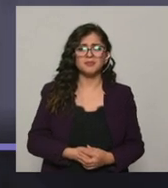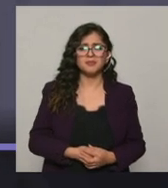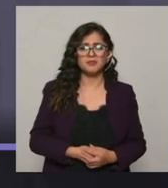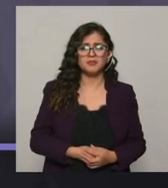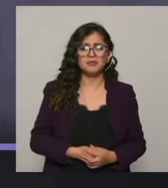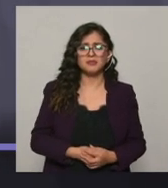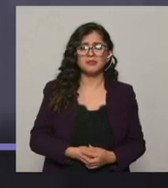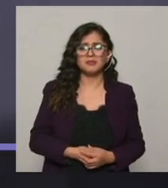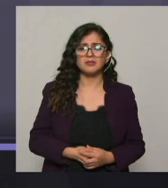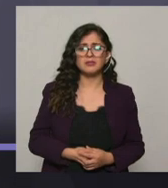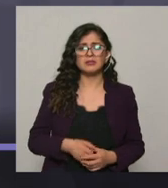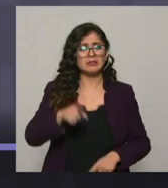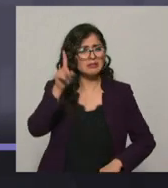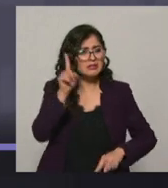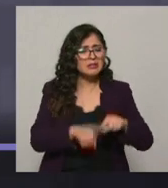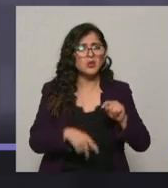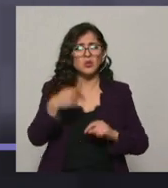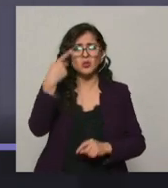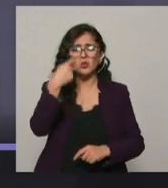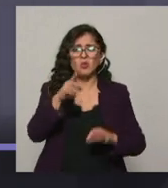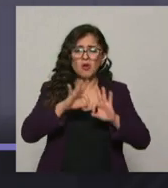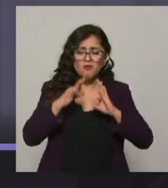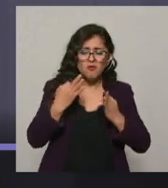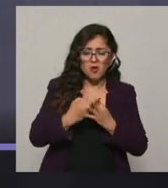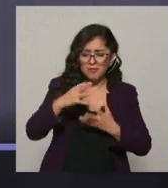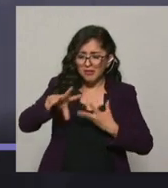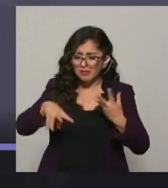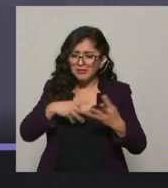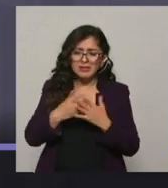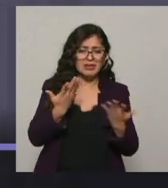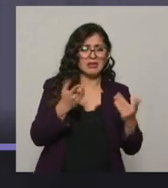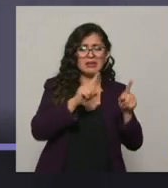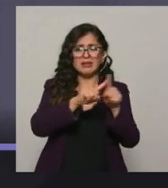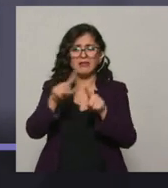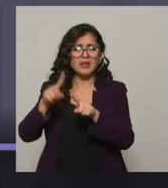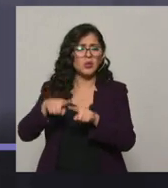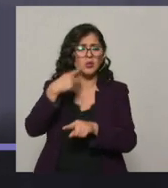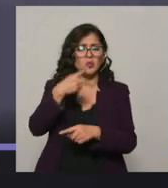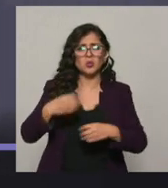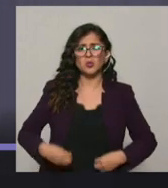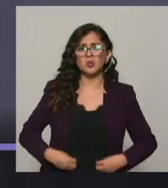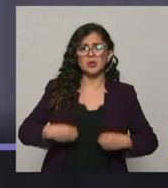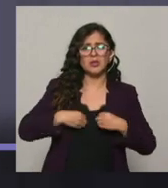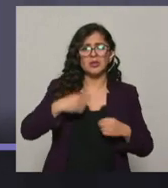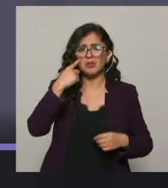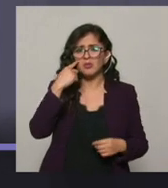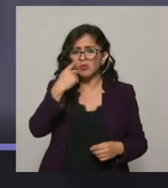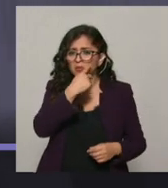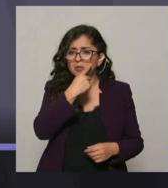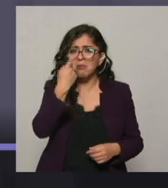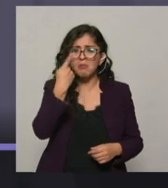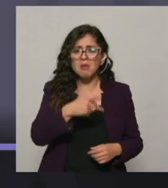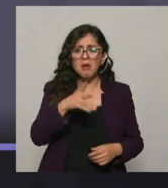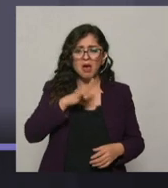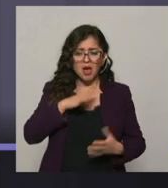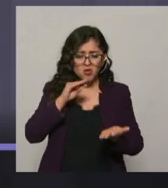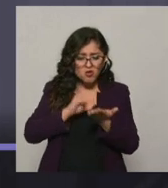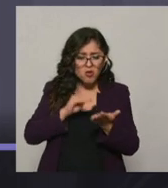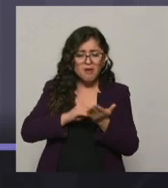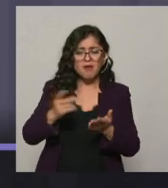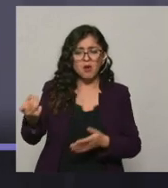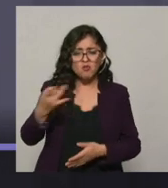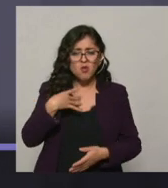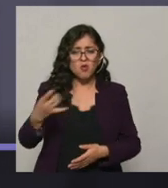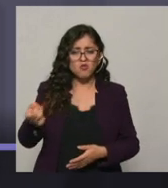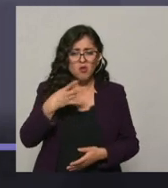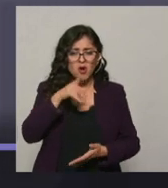pues sí, tu ingreso, o sea, lo que sea, ¿no? Lo que puedan, ¿sí? Y hasta la fecha yo sigo recibiendo tweets acusándome de